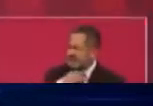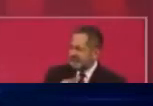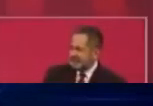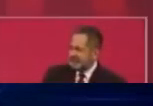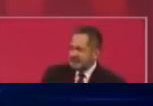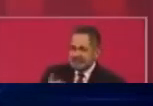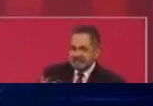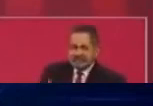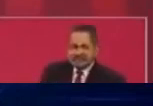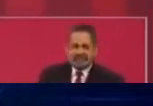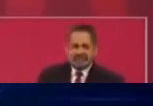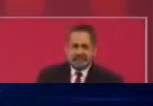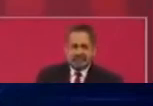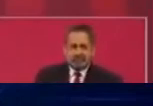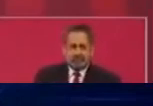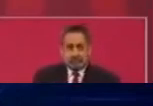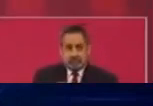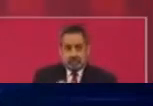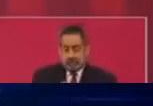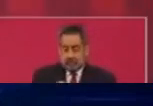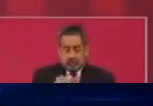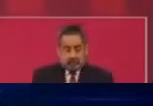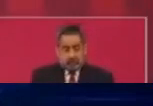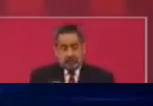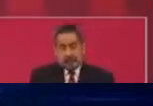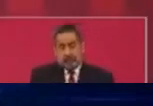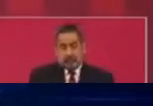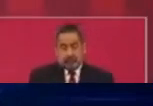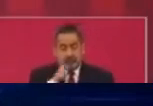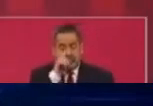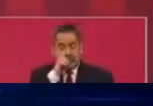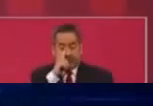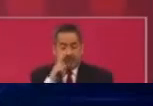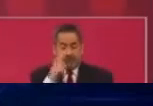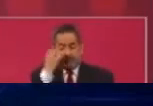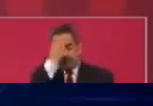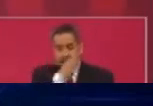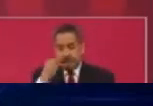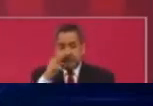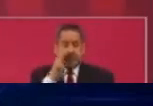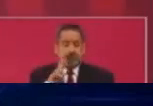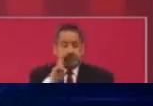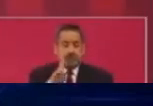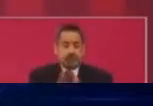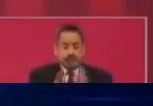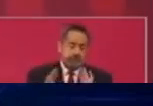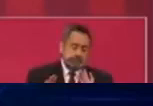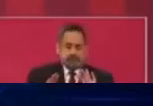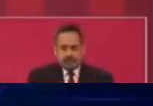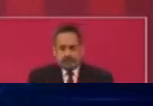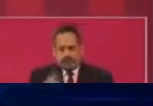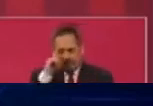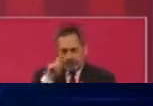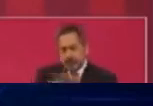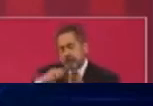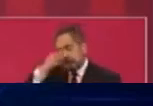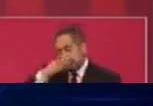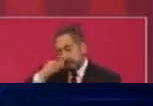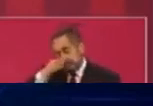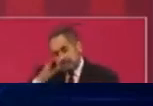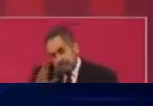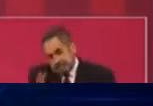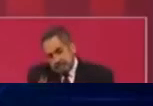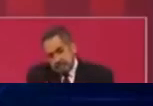porque bueno muy atinados es que los tuiteros son tremendos y con mucha frecuencia muy crueles a veces